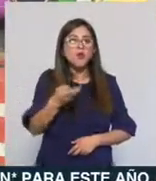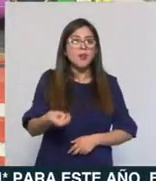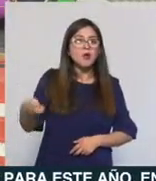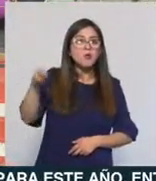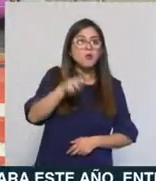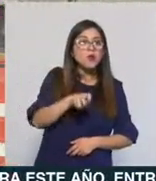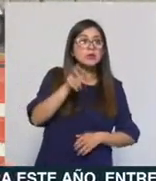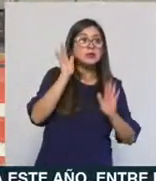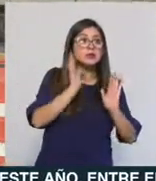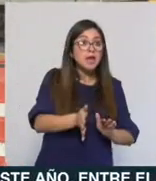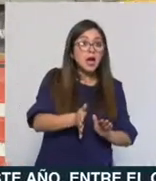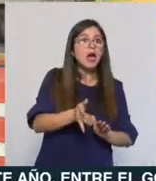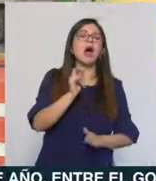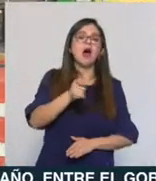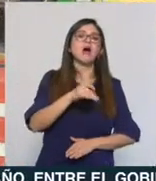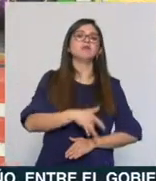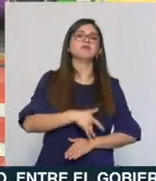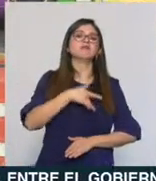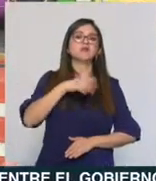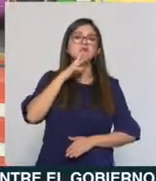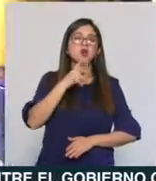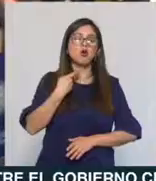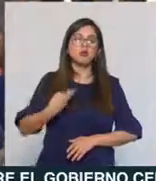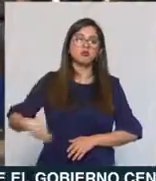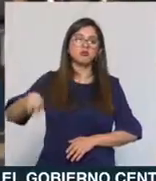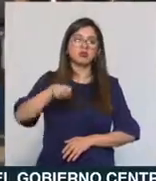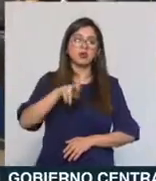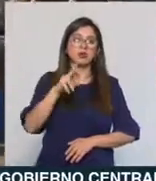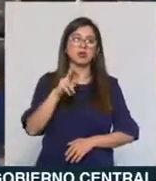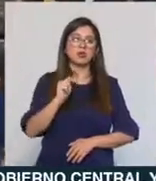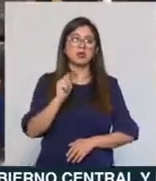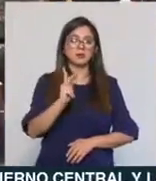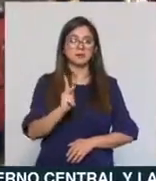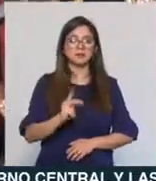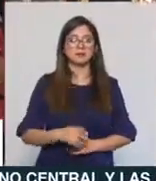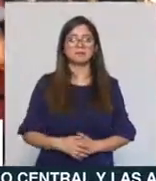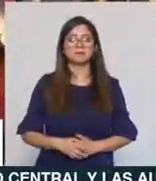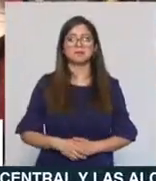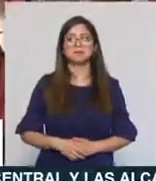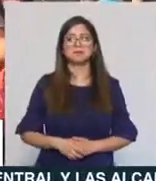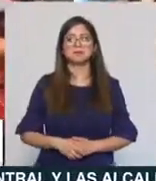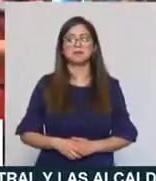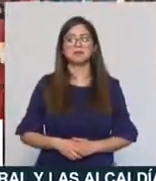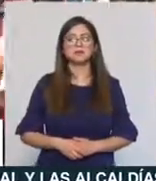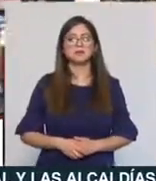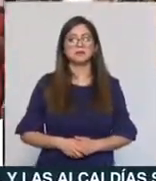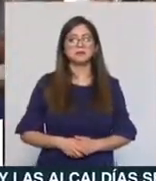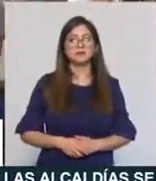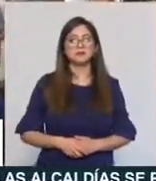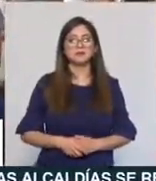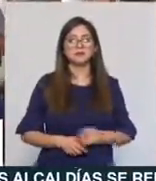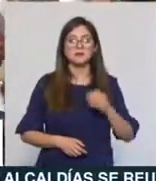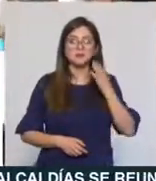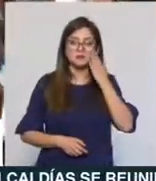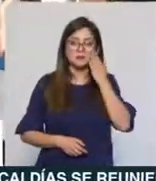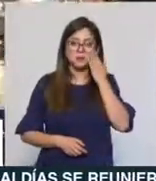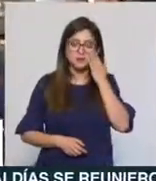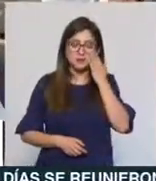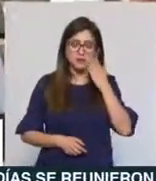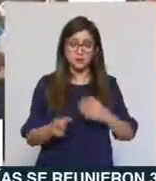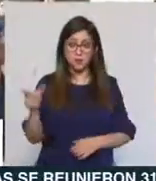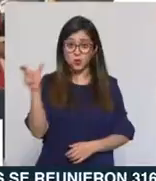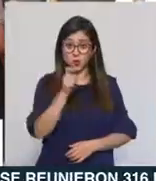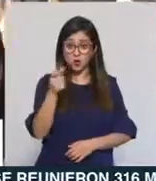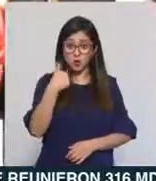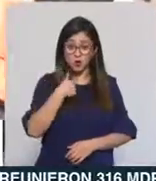conocer la medida, consideraron en tomarla. Pues sí, claro, cuando tiene uno algún problema